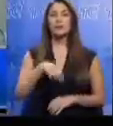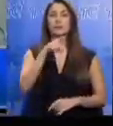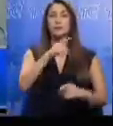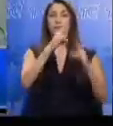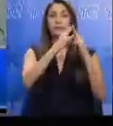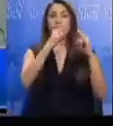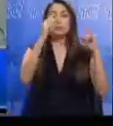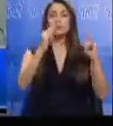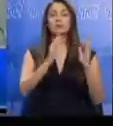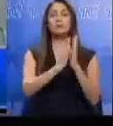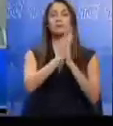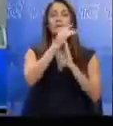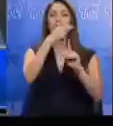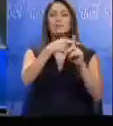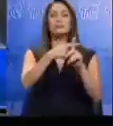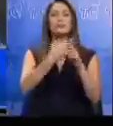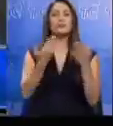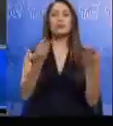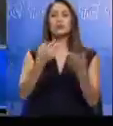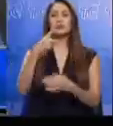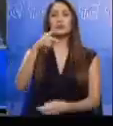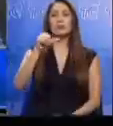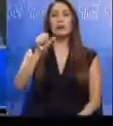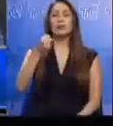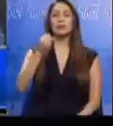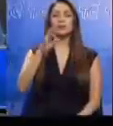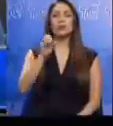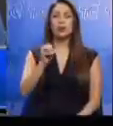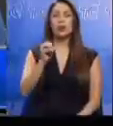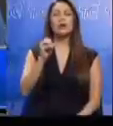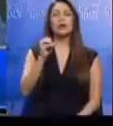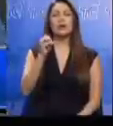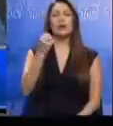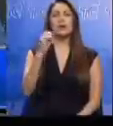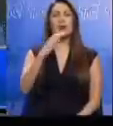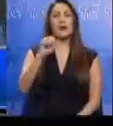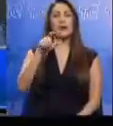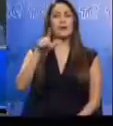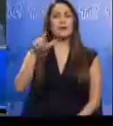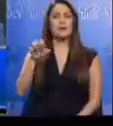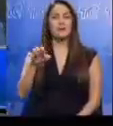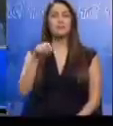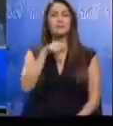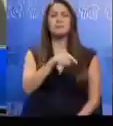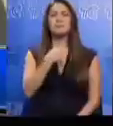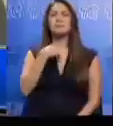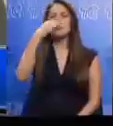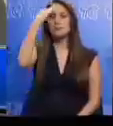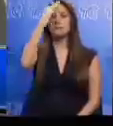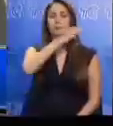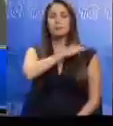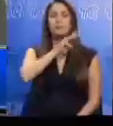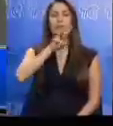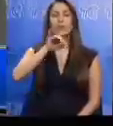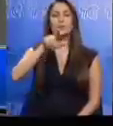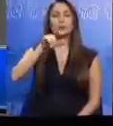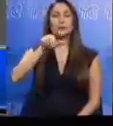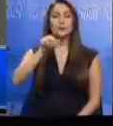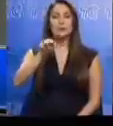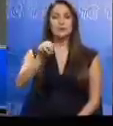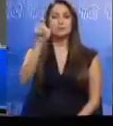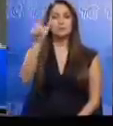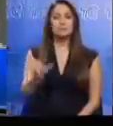ardiente se levantó en la parroquia de Pasto Calle. En medio del dolor de su familia son velados los restos del sargento Wilson Pil Alvarado.